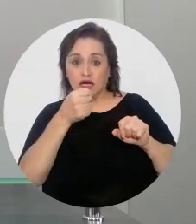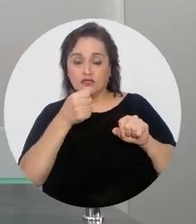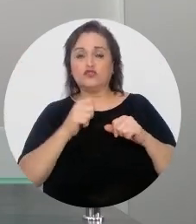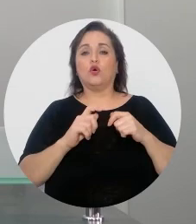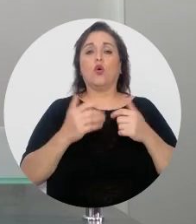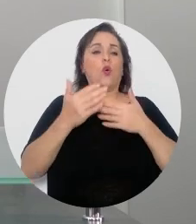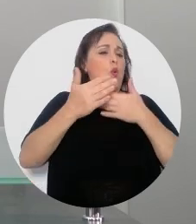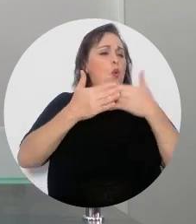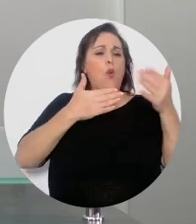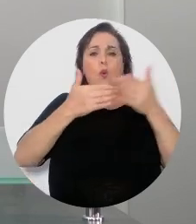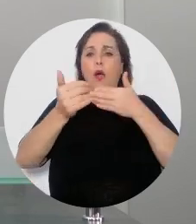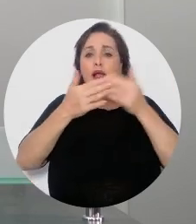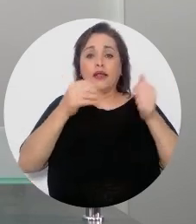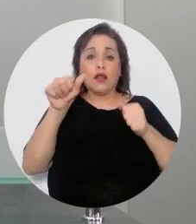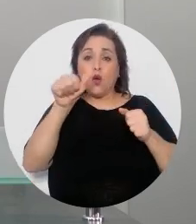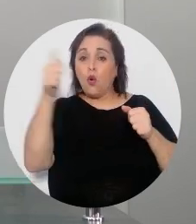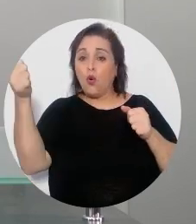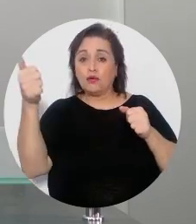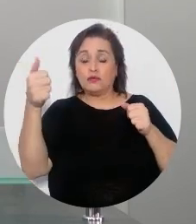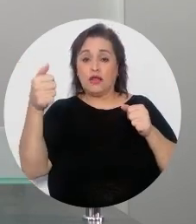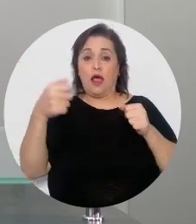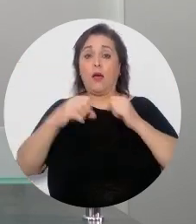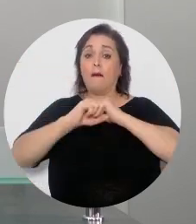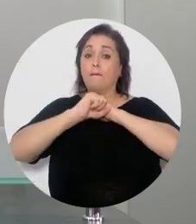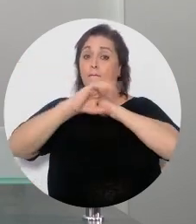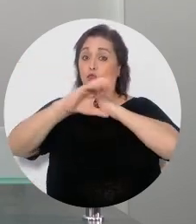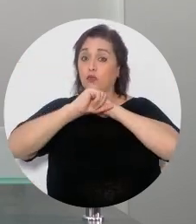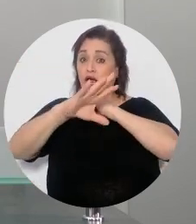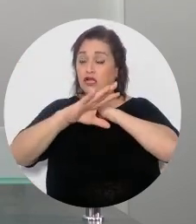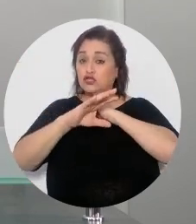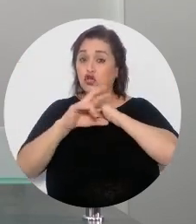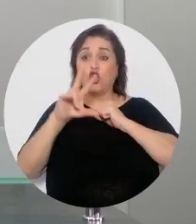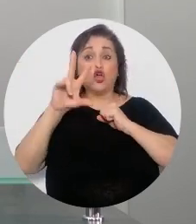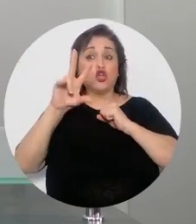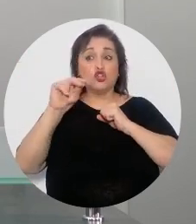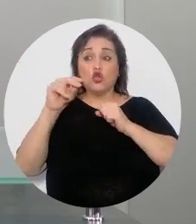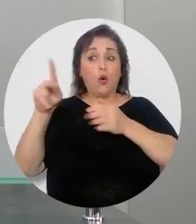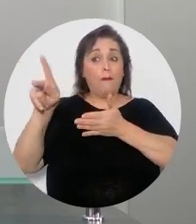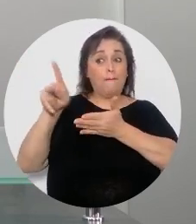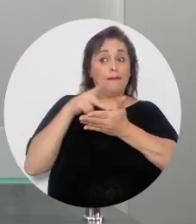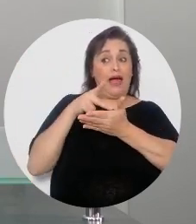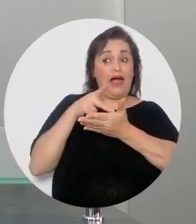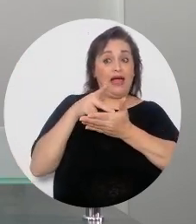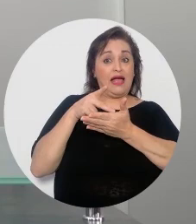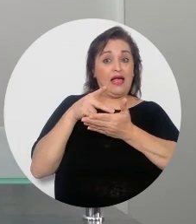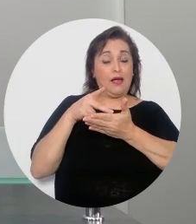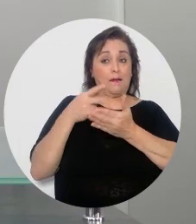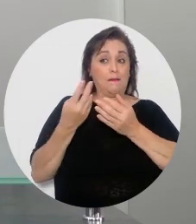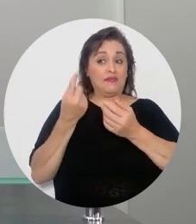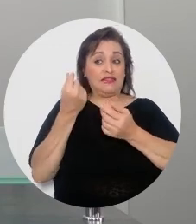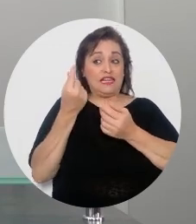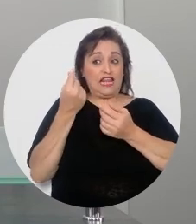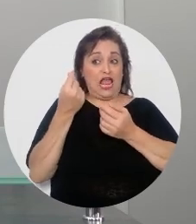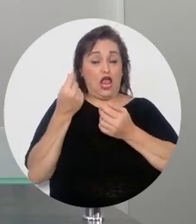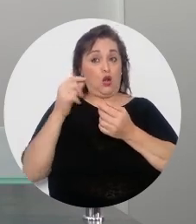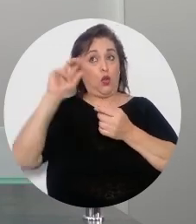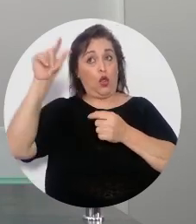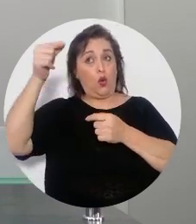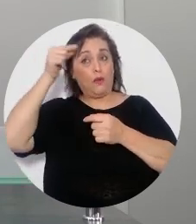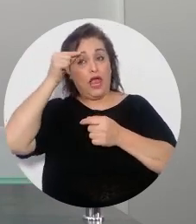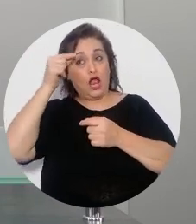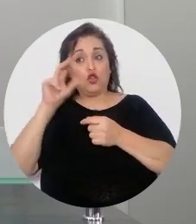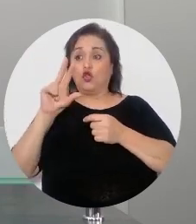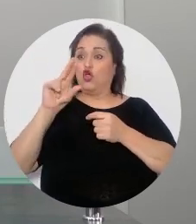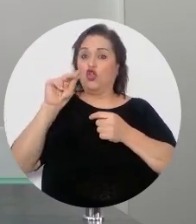comunicación, o cualquier otra publicación donde no se inviertan recursos públicos